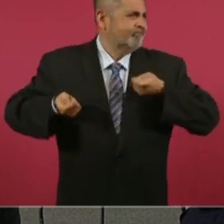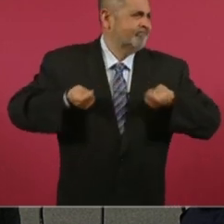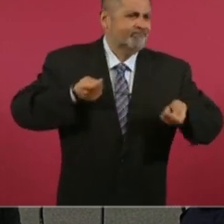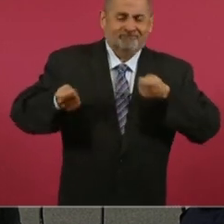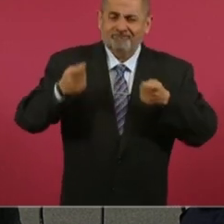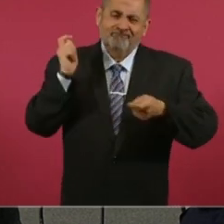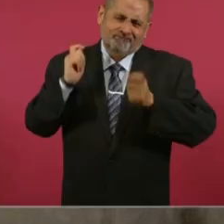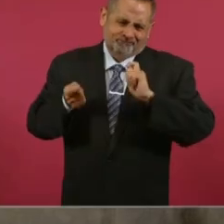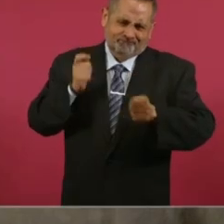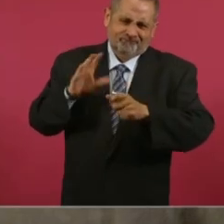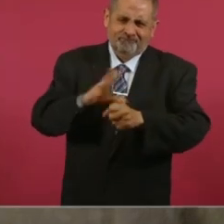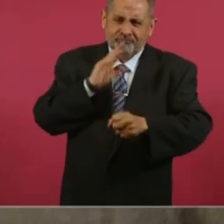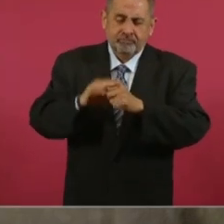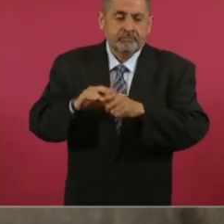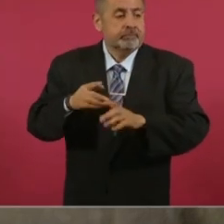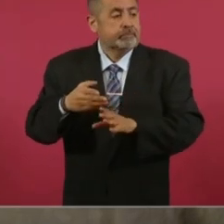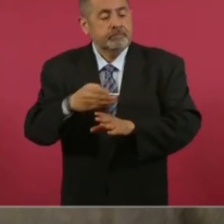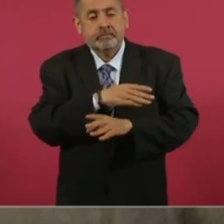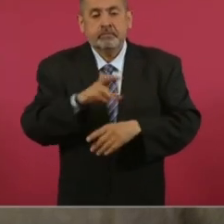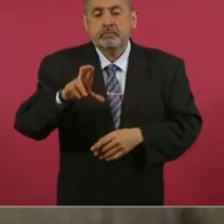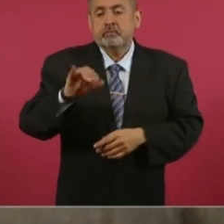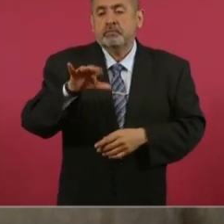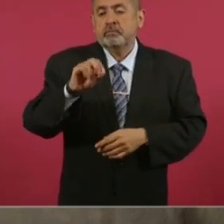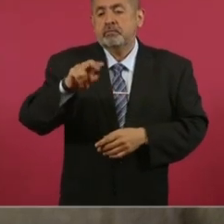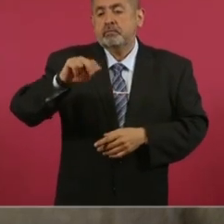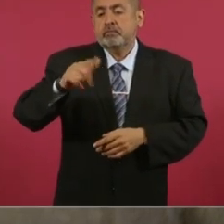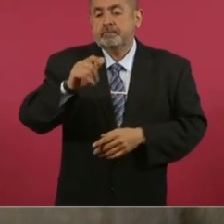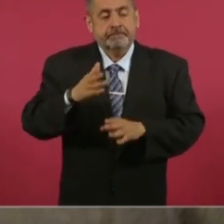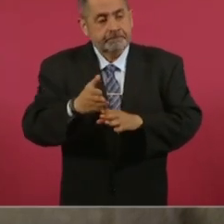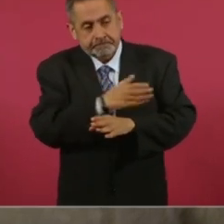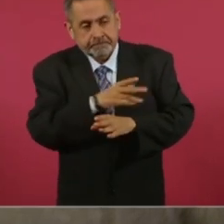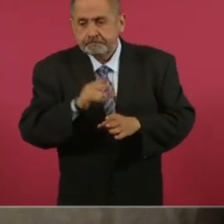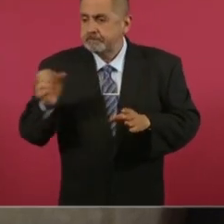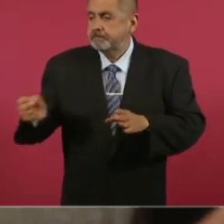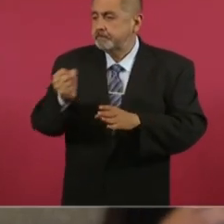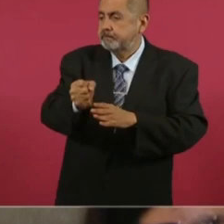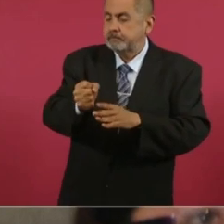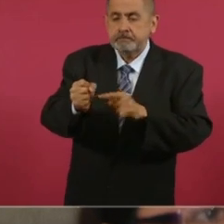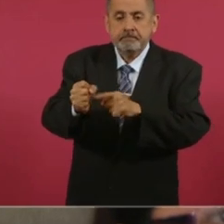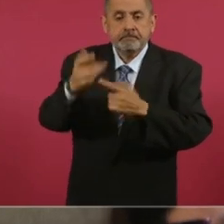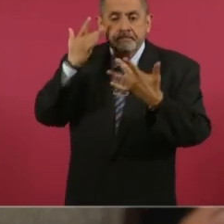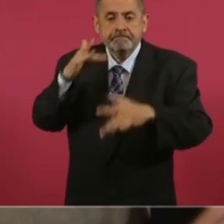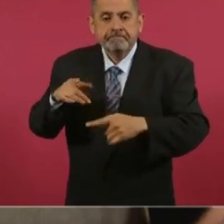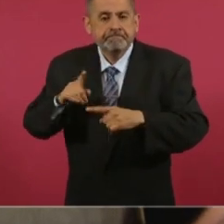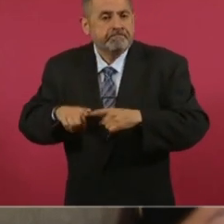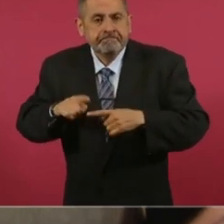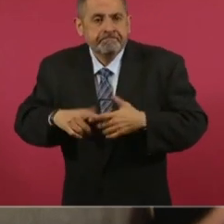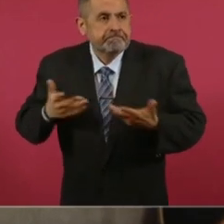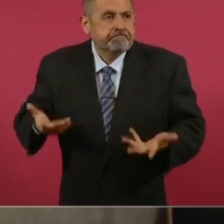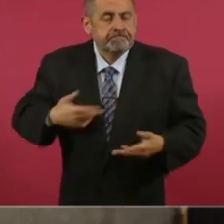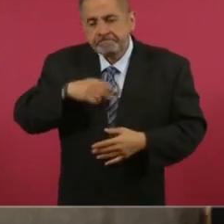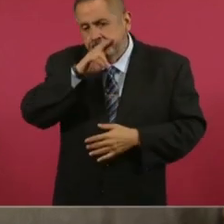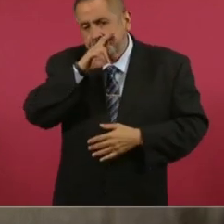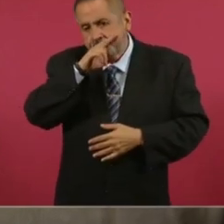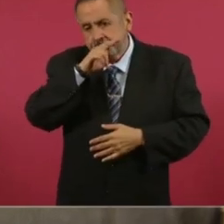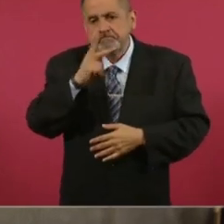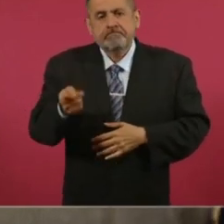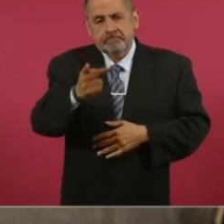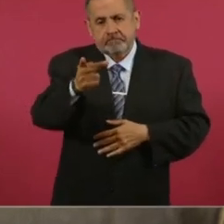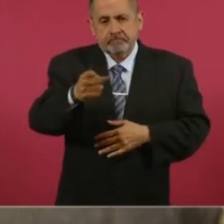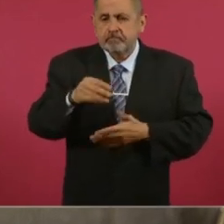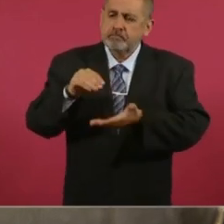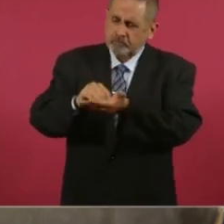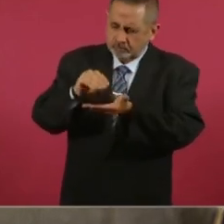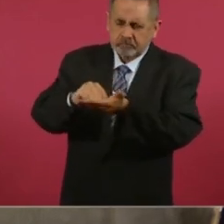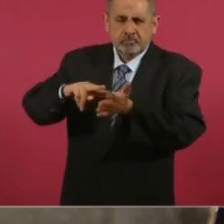proyecto tras la salida de la ingeniera Rocío Nale. Preguntarle, presidente, si no sería mejor que